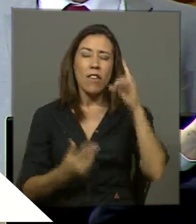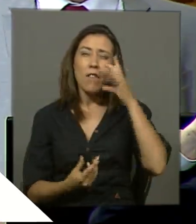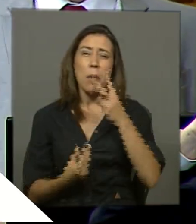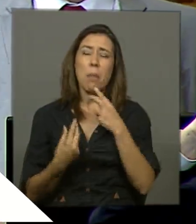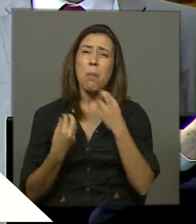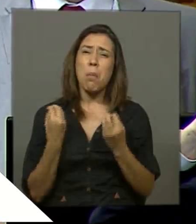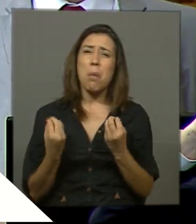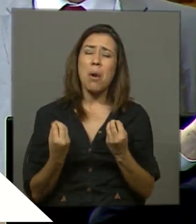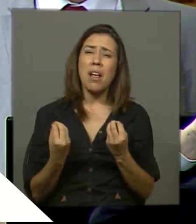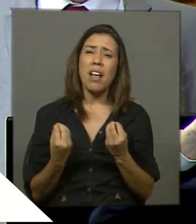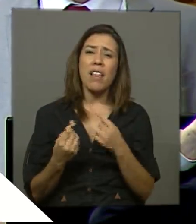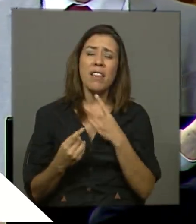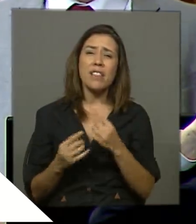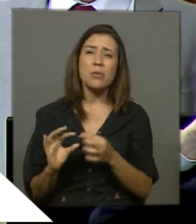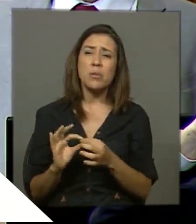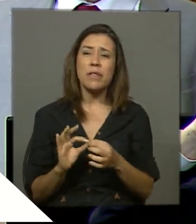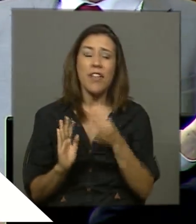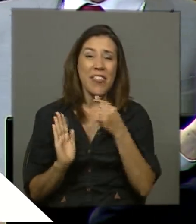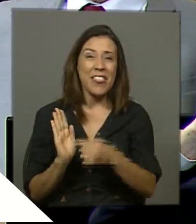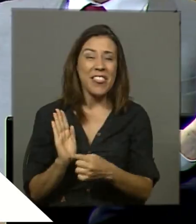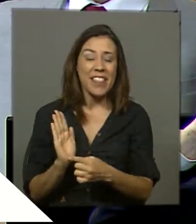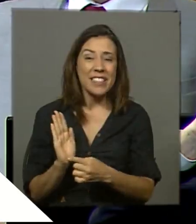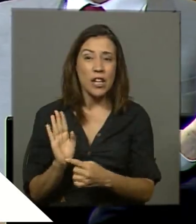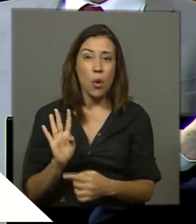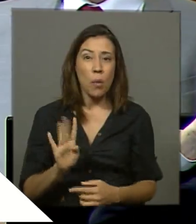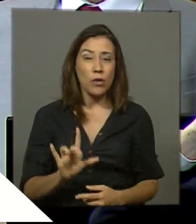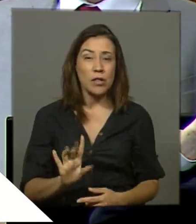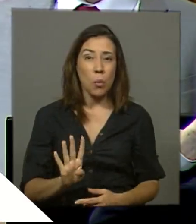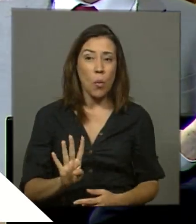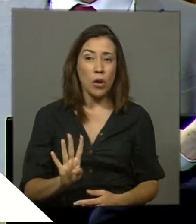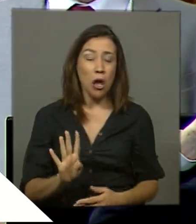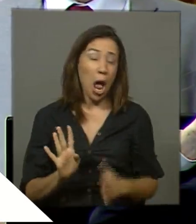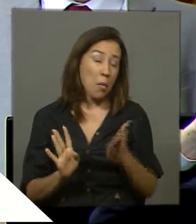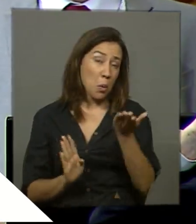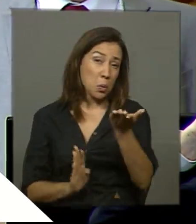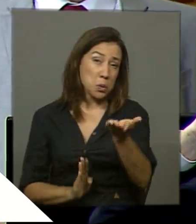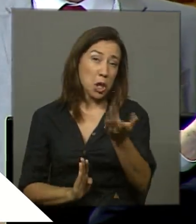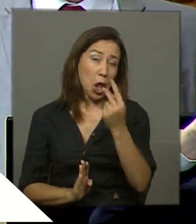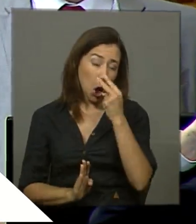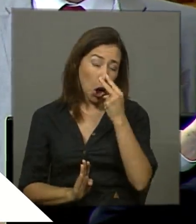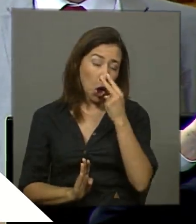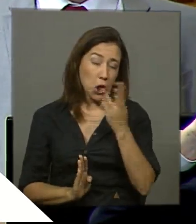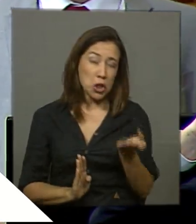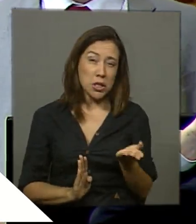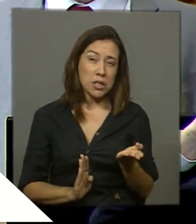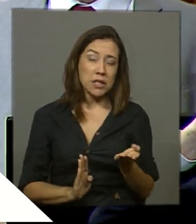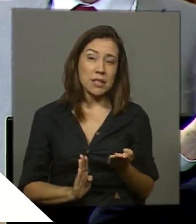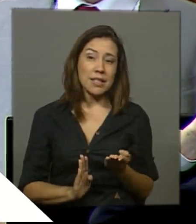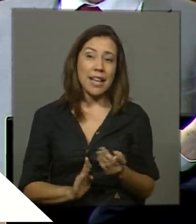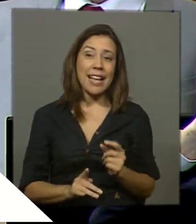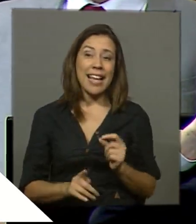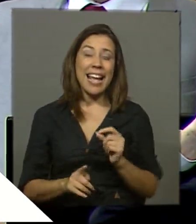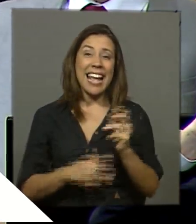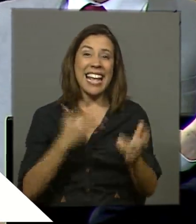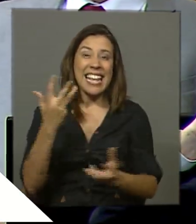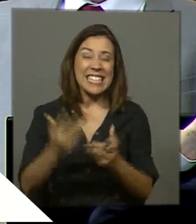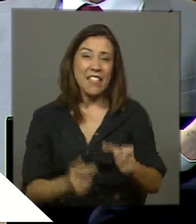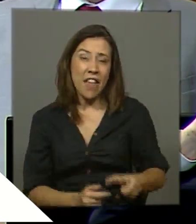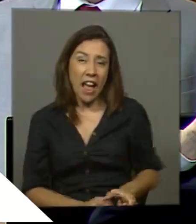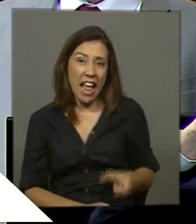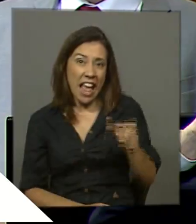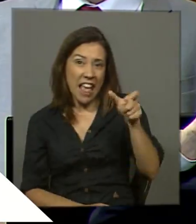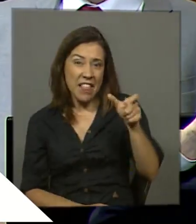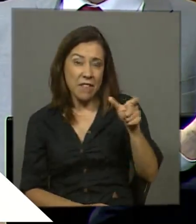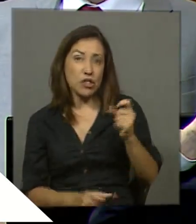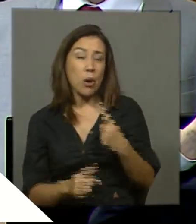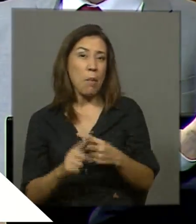qué se configuran las causales dice el 474 que me imagino usted conoce dice el que incendiar un edificio en relación a